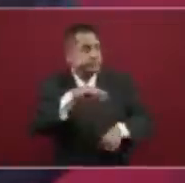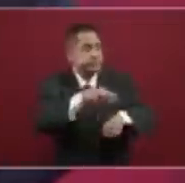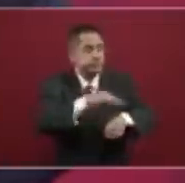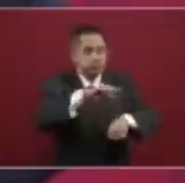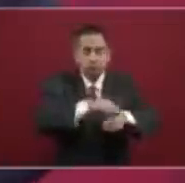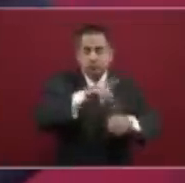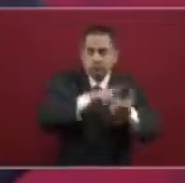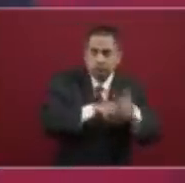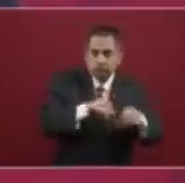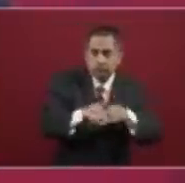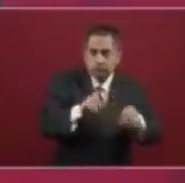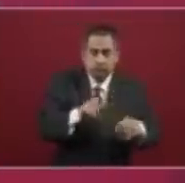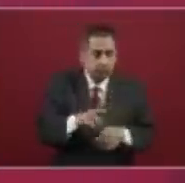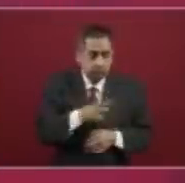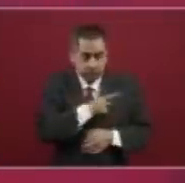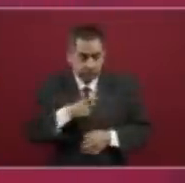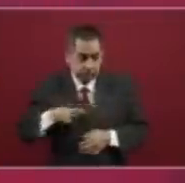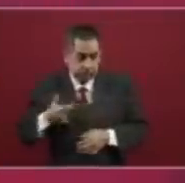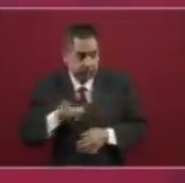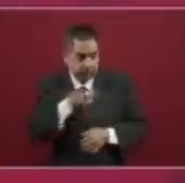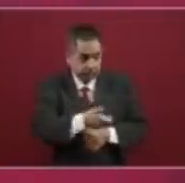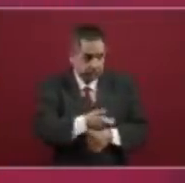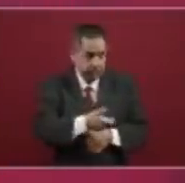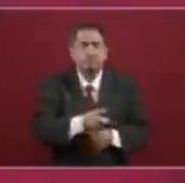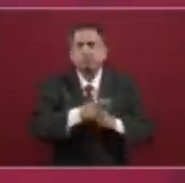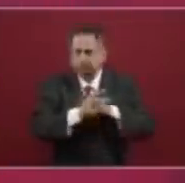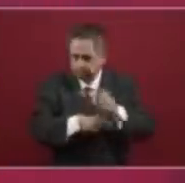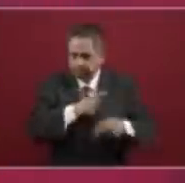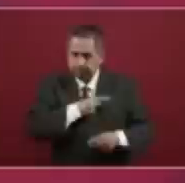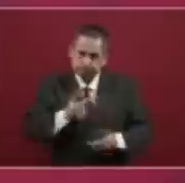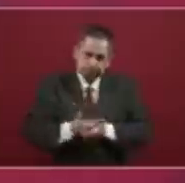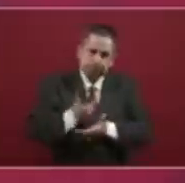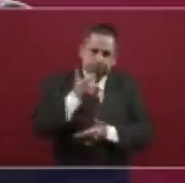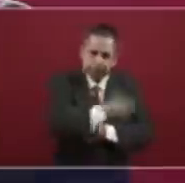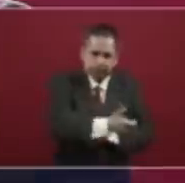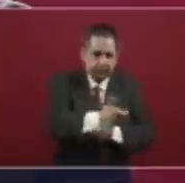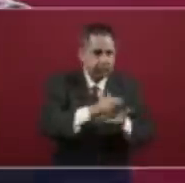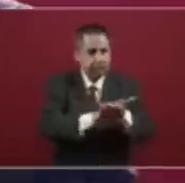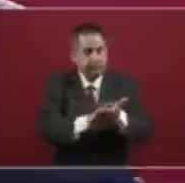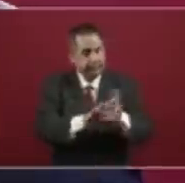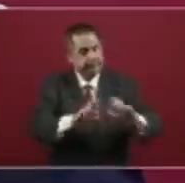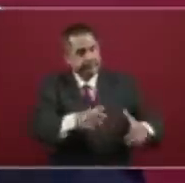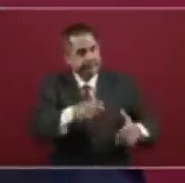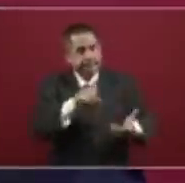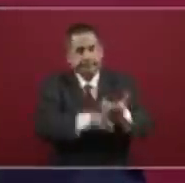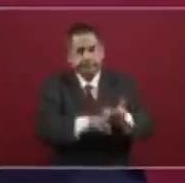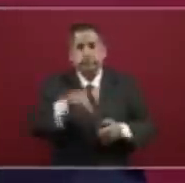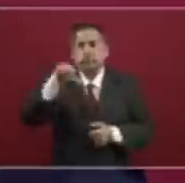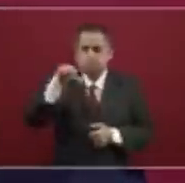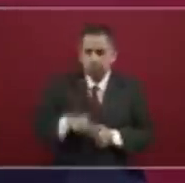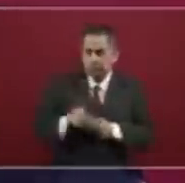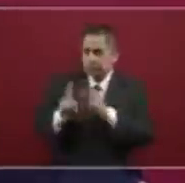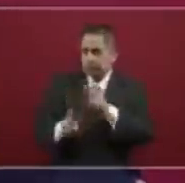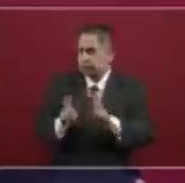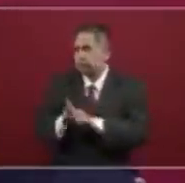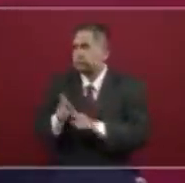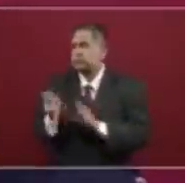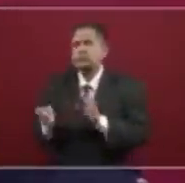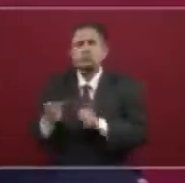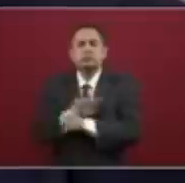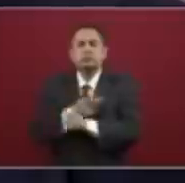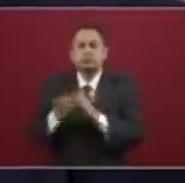residentes, si se les debe, se les va a pagar, ya lo dije. Hoy mismo voy a ver cómo está este